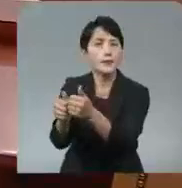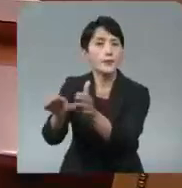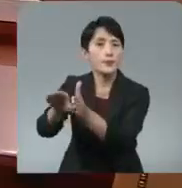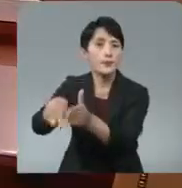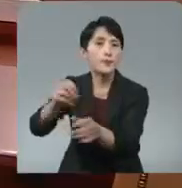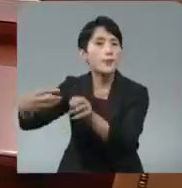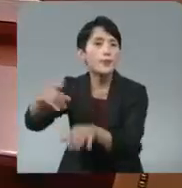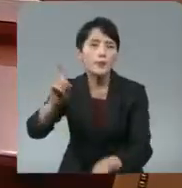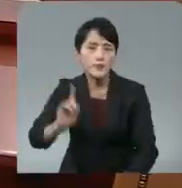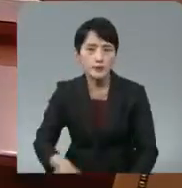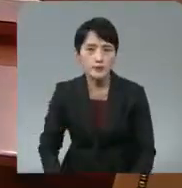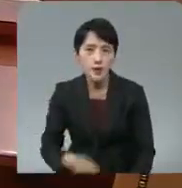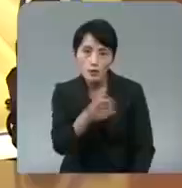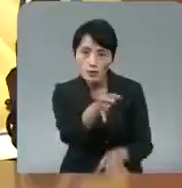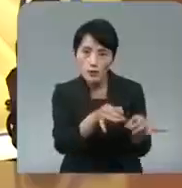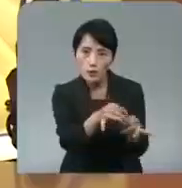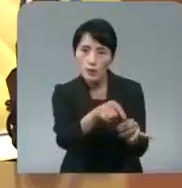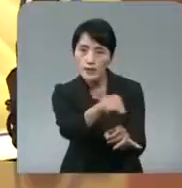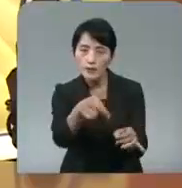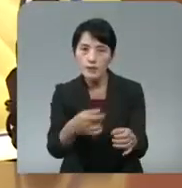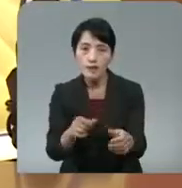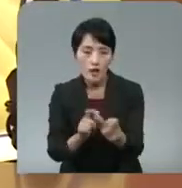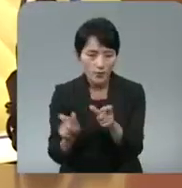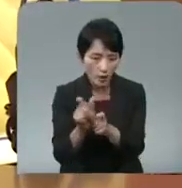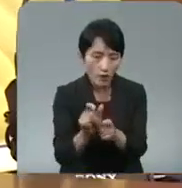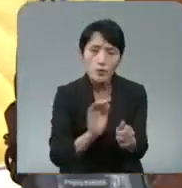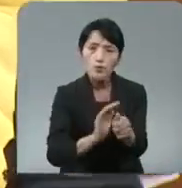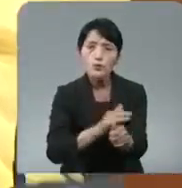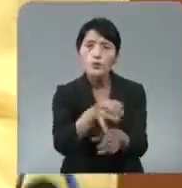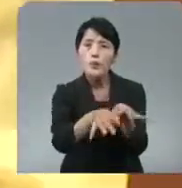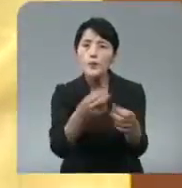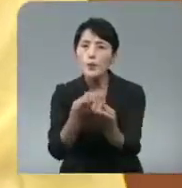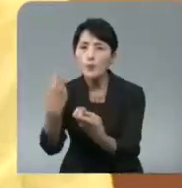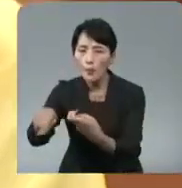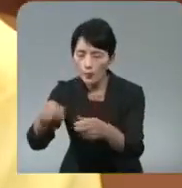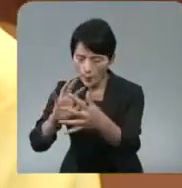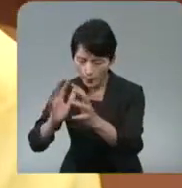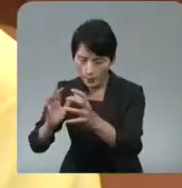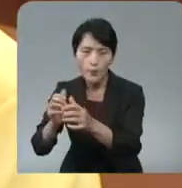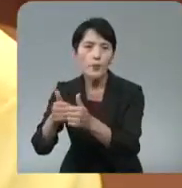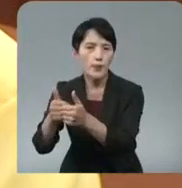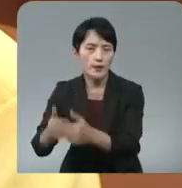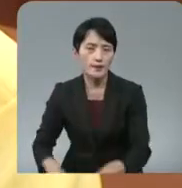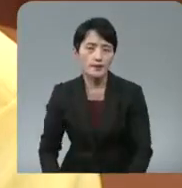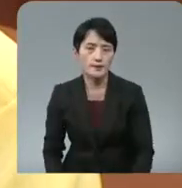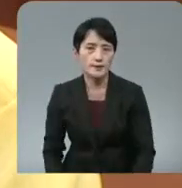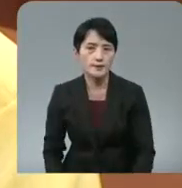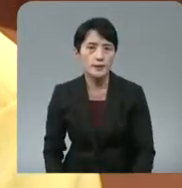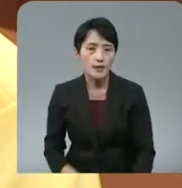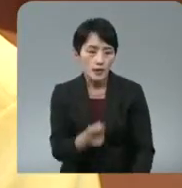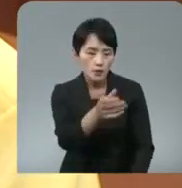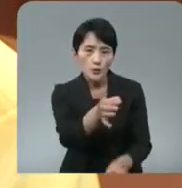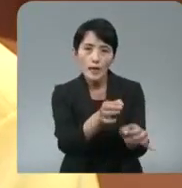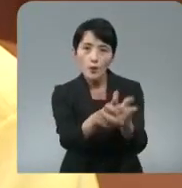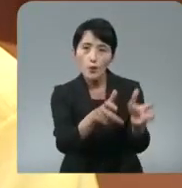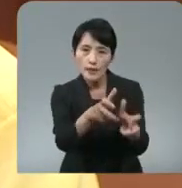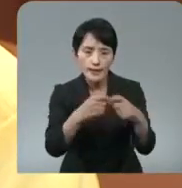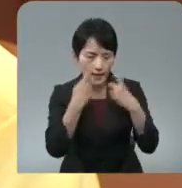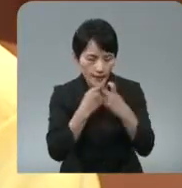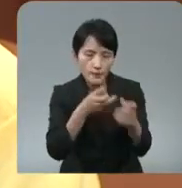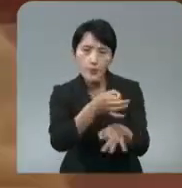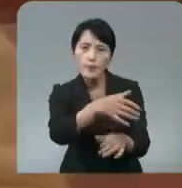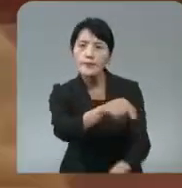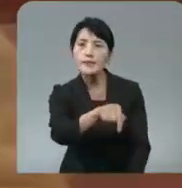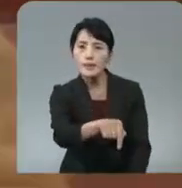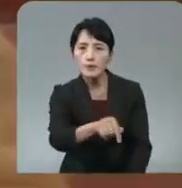la competitividad digital para que empresarios individuales y pequeños comerciantes no queden rezagados a los cambios que exige la pandemia